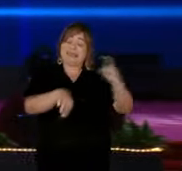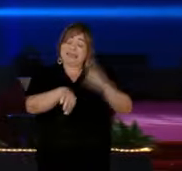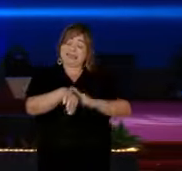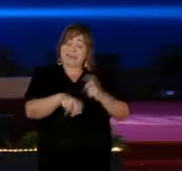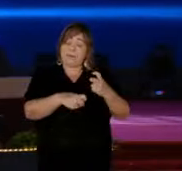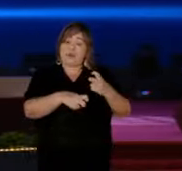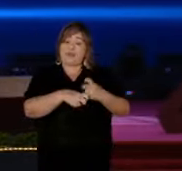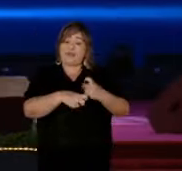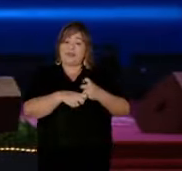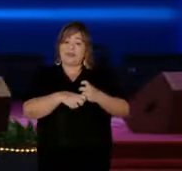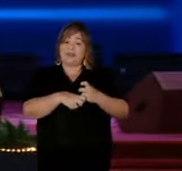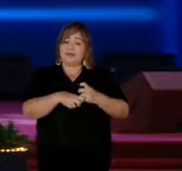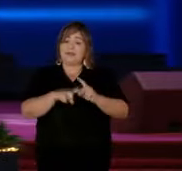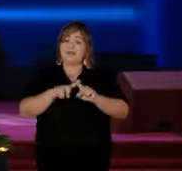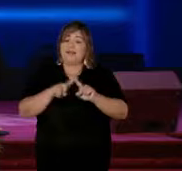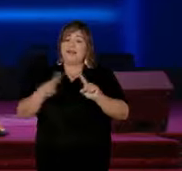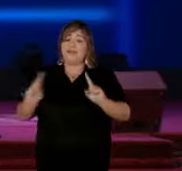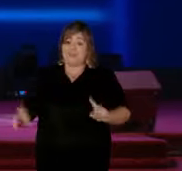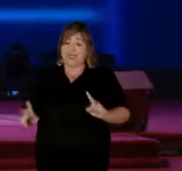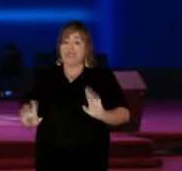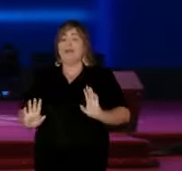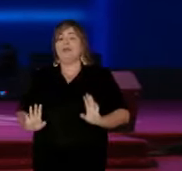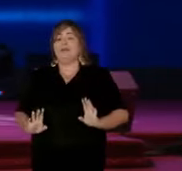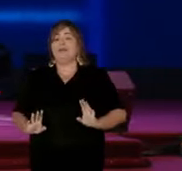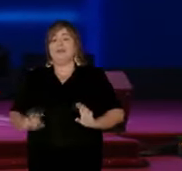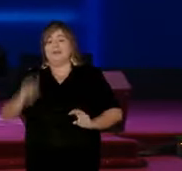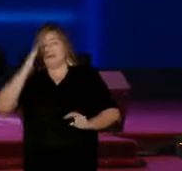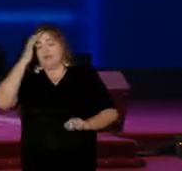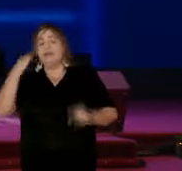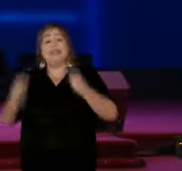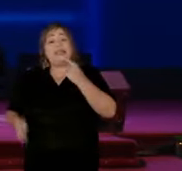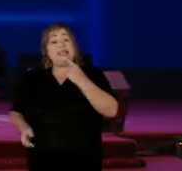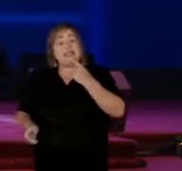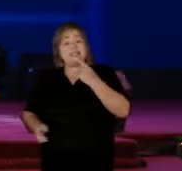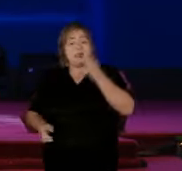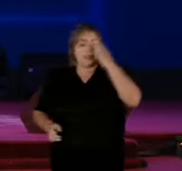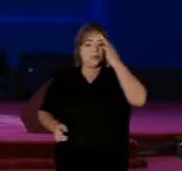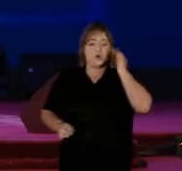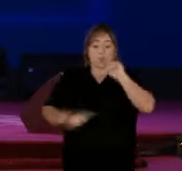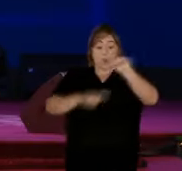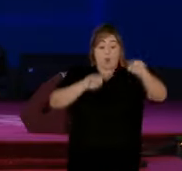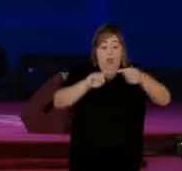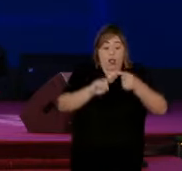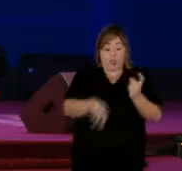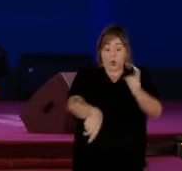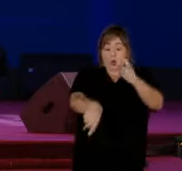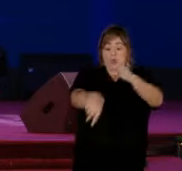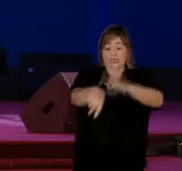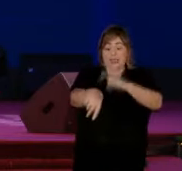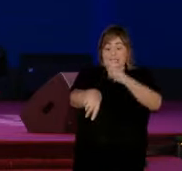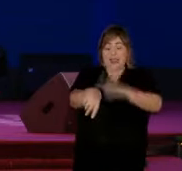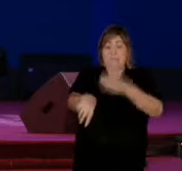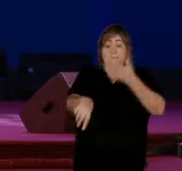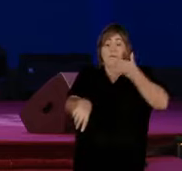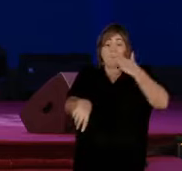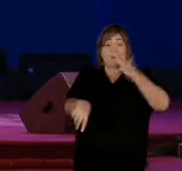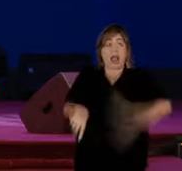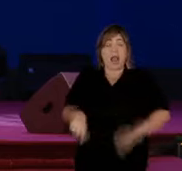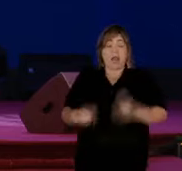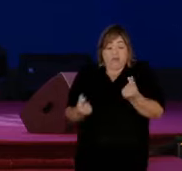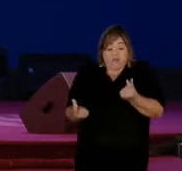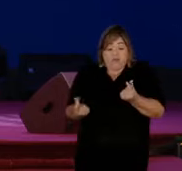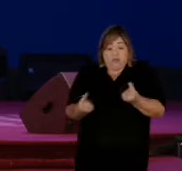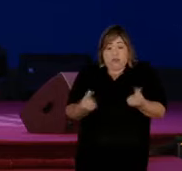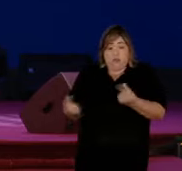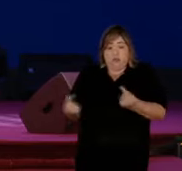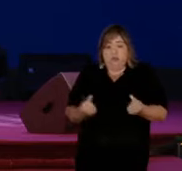El que te vendió otro evangelio no te lo dice. Y cuando llega el día malo no sabes qué hacer.